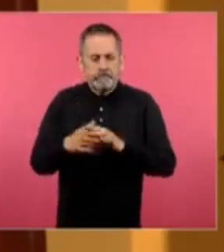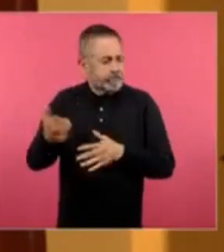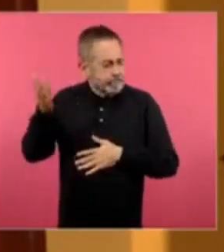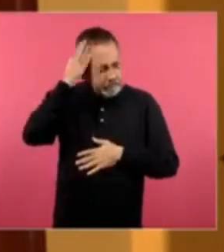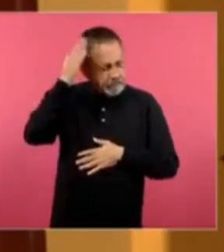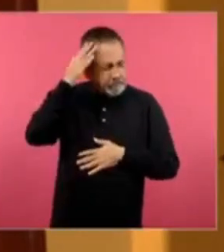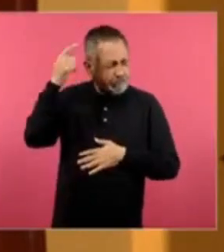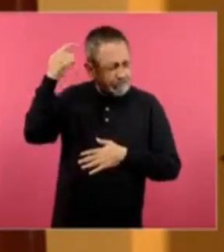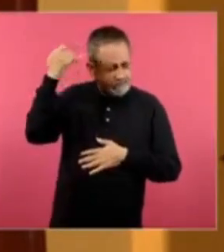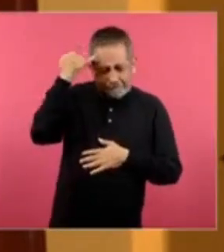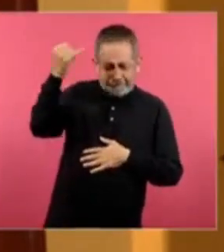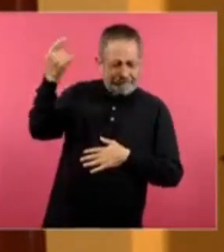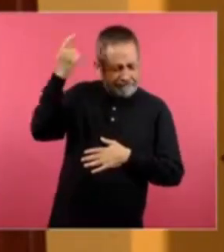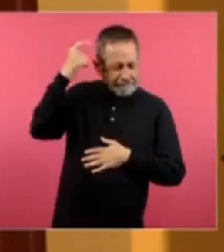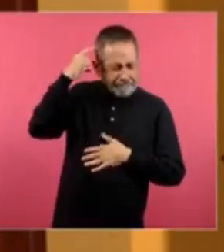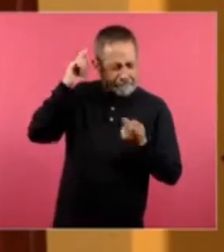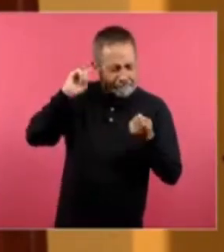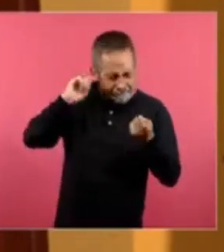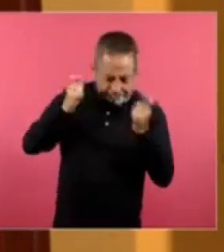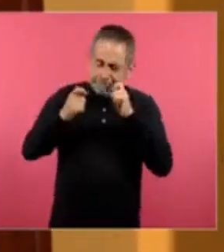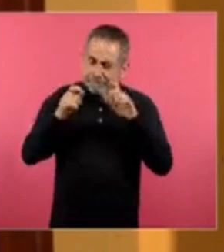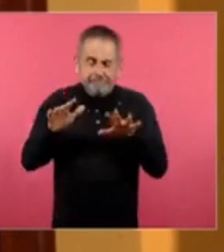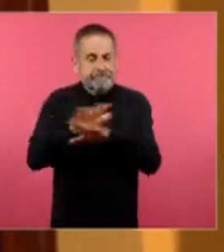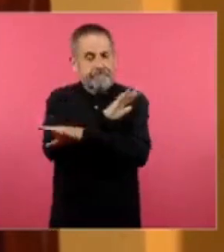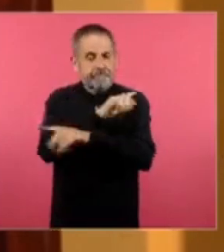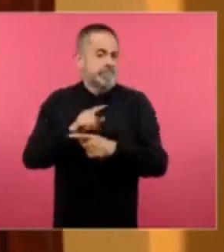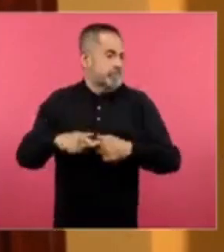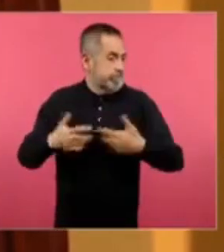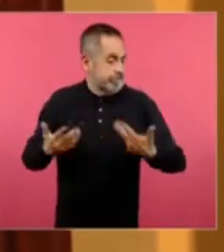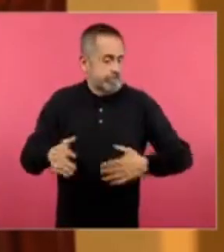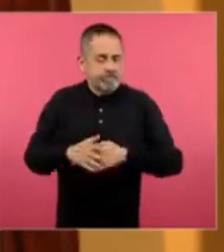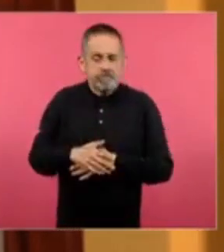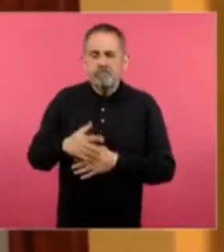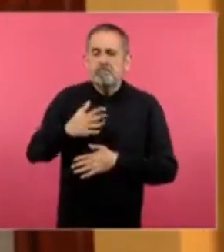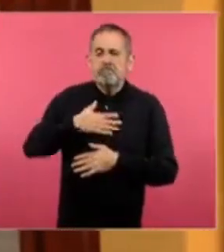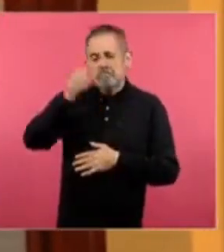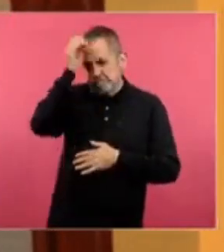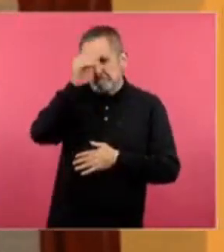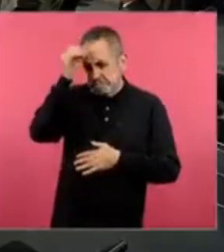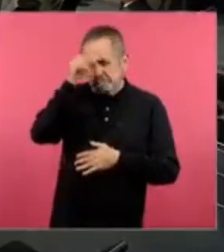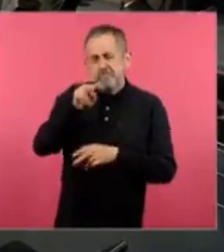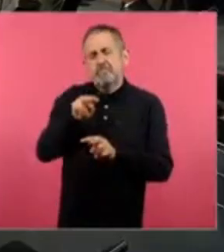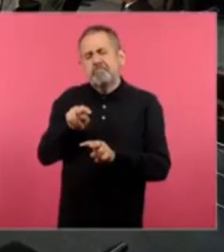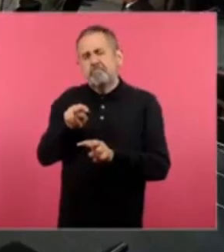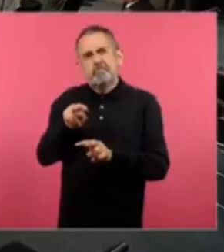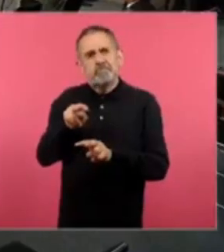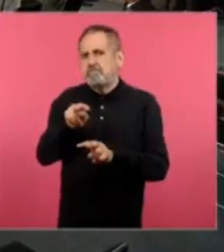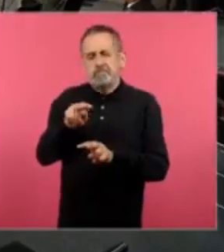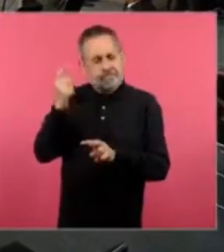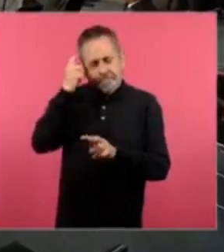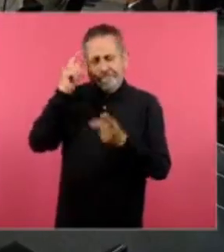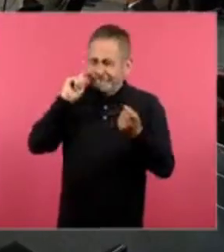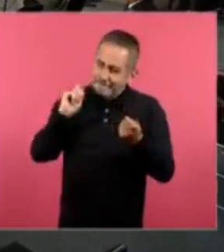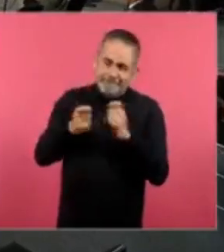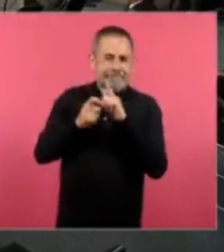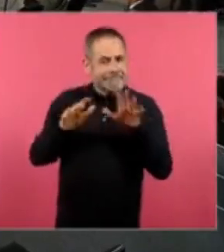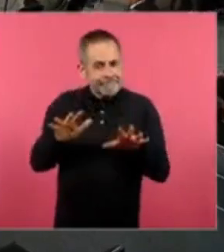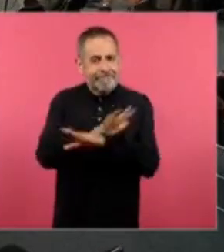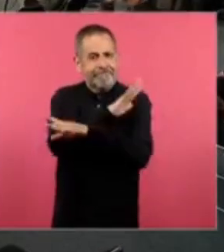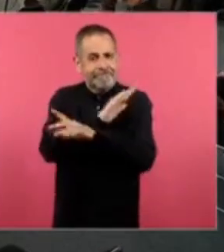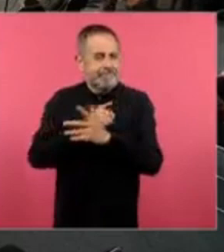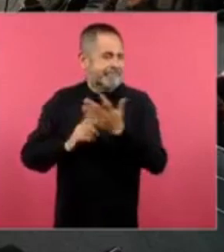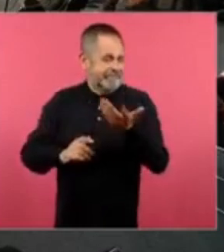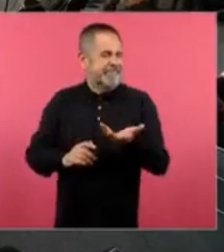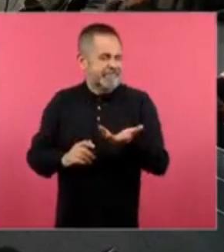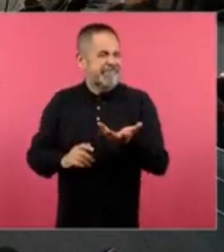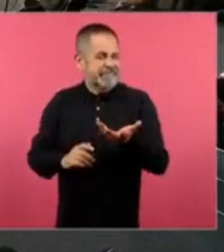ideas, va a revolucionar nuestra forma de ver quizá ya nuestra práctica docente. En el momento